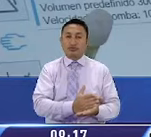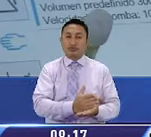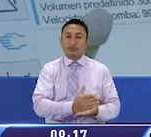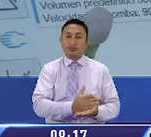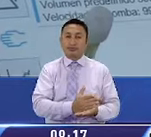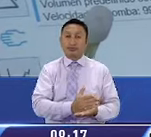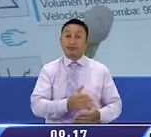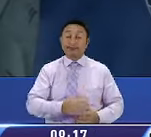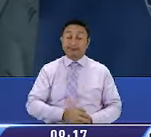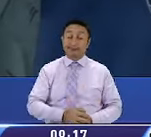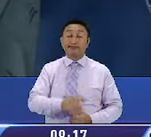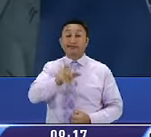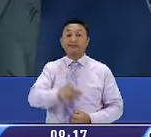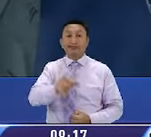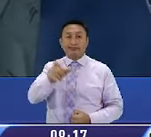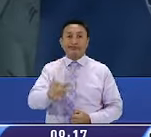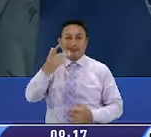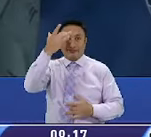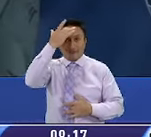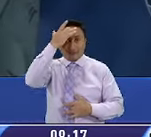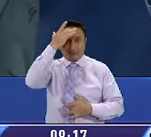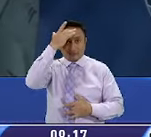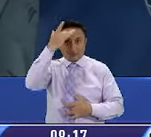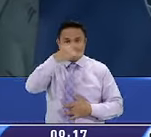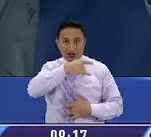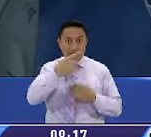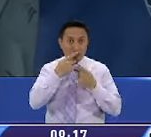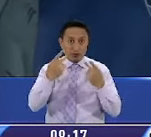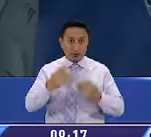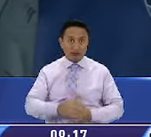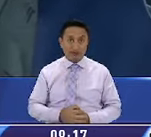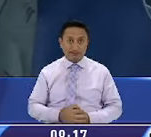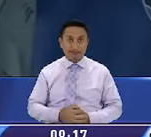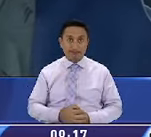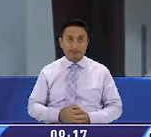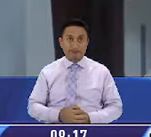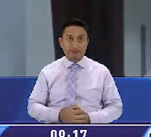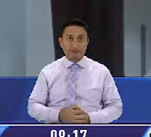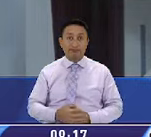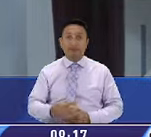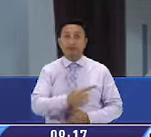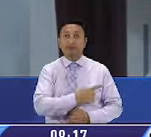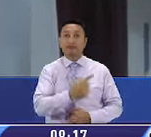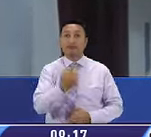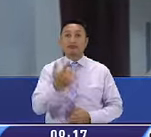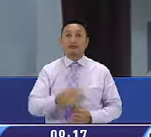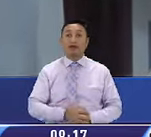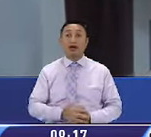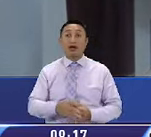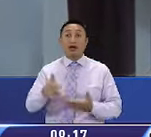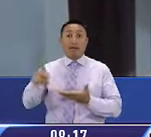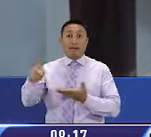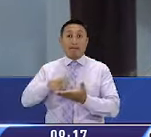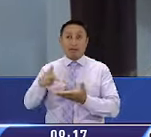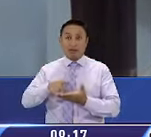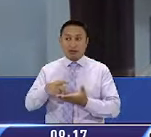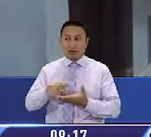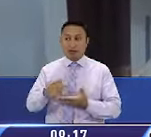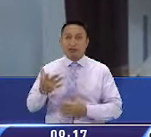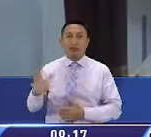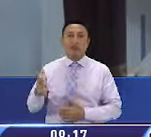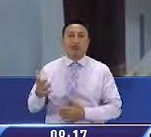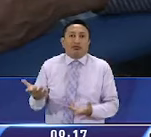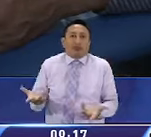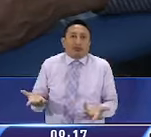atención médica a los pacientes de la red pública de salud. La causa, el incumplimiento de los pagos por parte